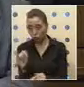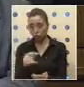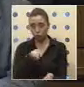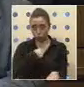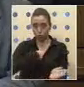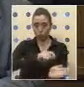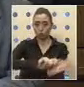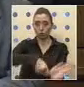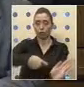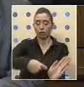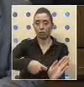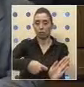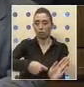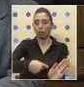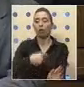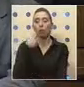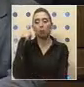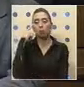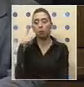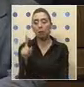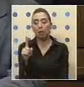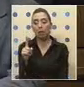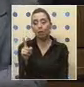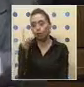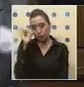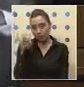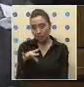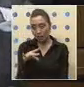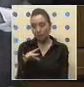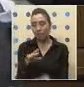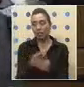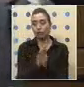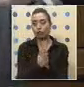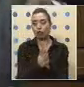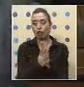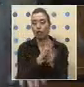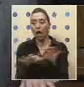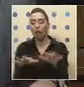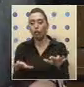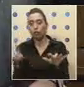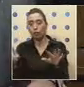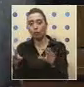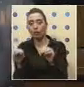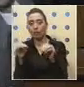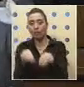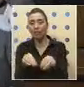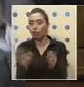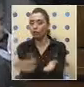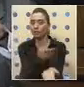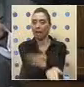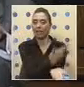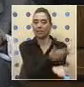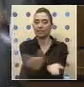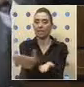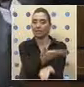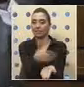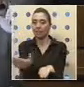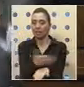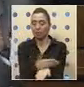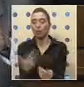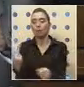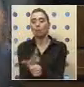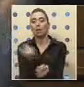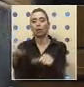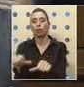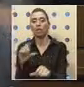yo. Pero ¿saben qué? Sáquenme todos los colgajitos que dejaron secos, porque esos perjudican a la clase